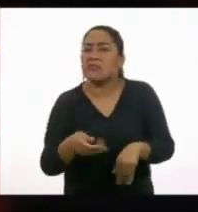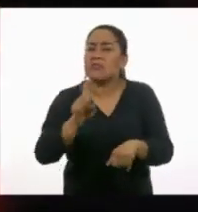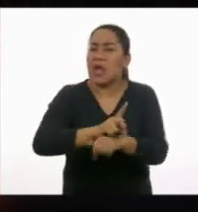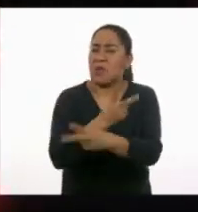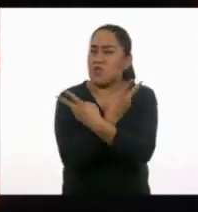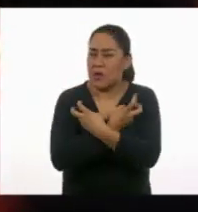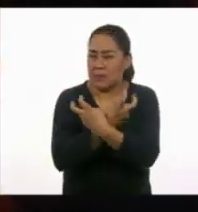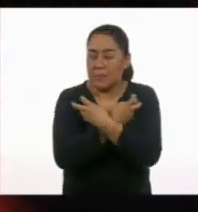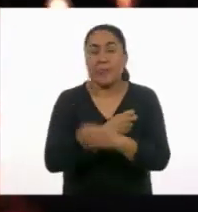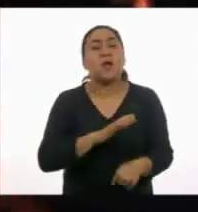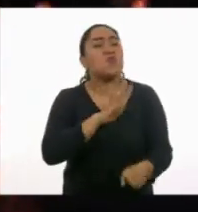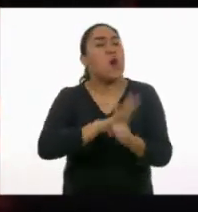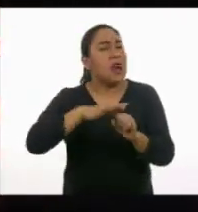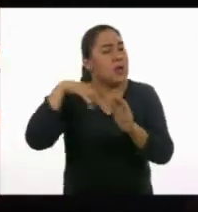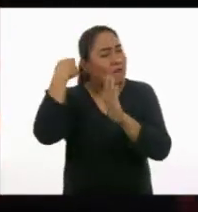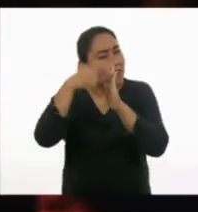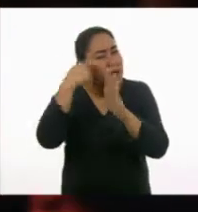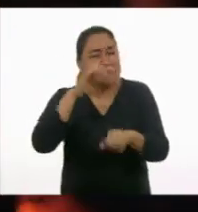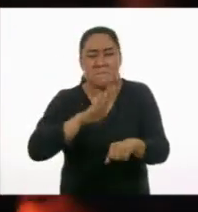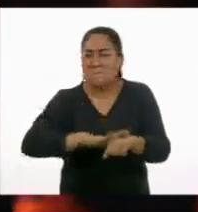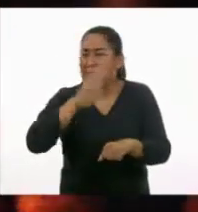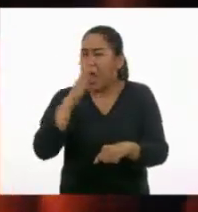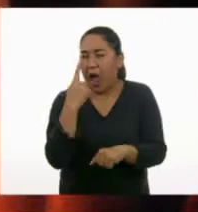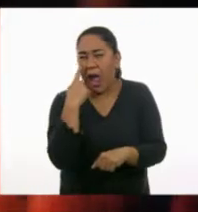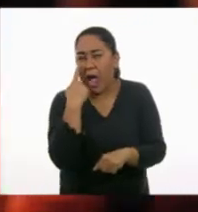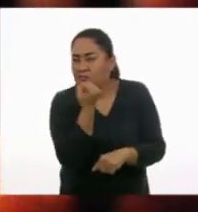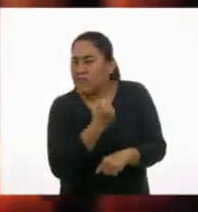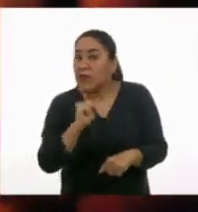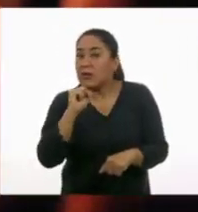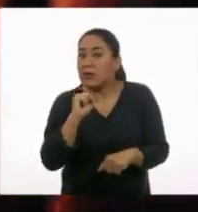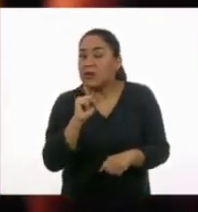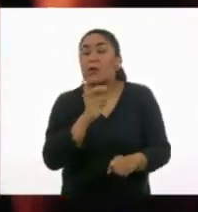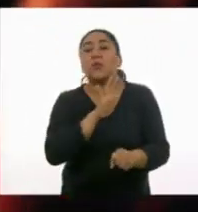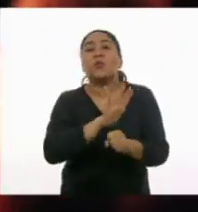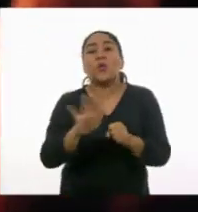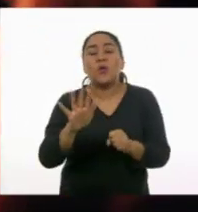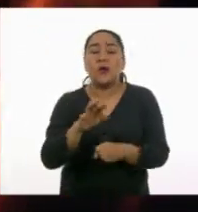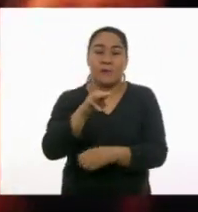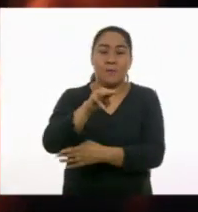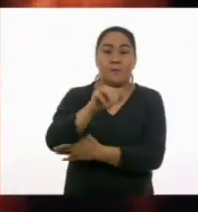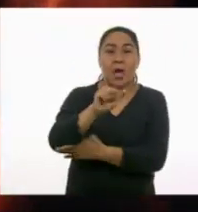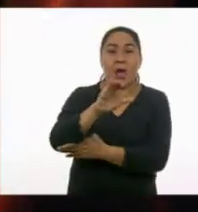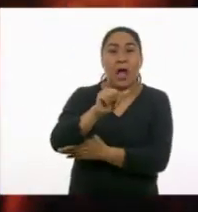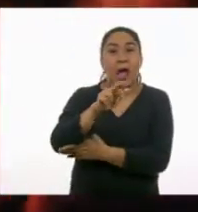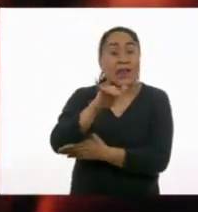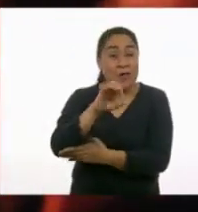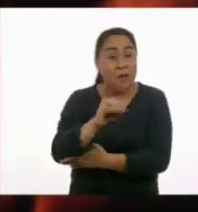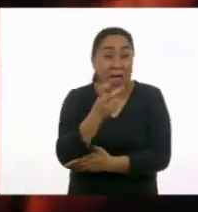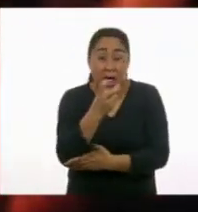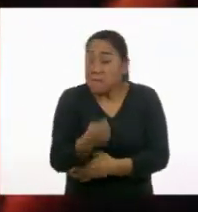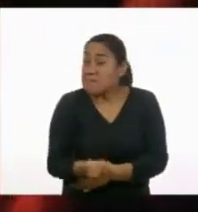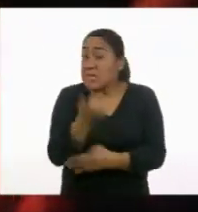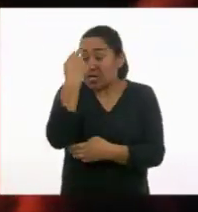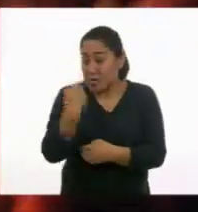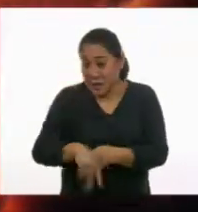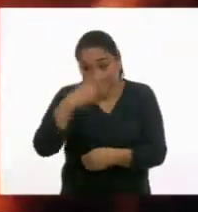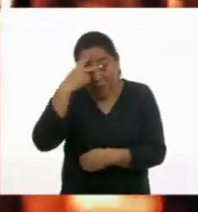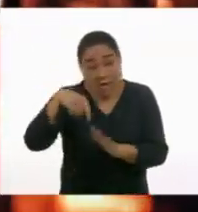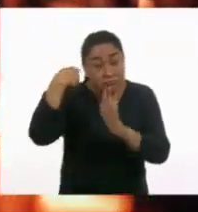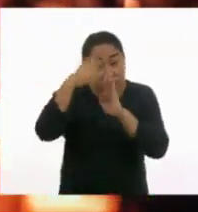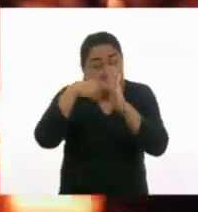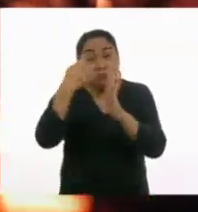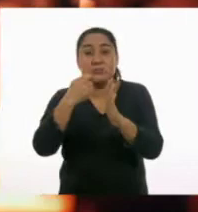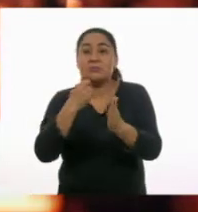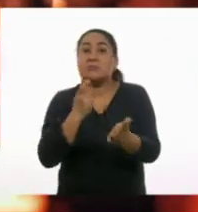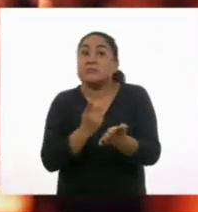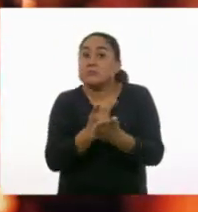películas más famosas sobre el Día de Muertos es Macario, fue la primera obra mexicana nominada